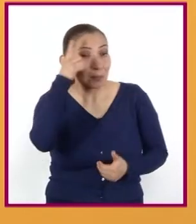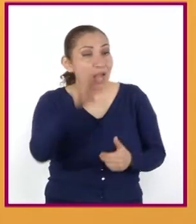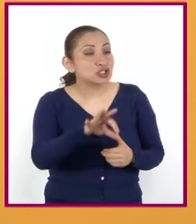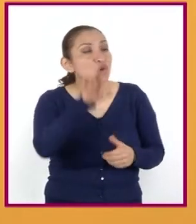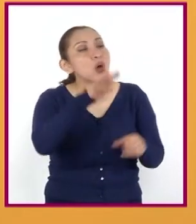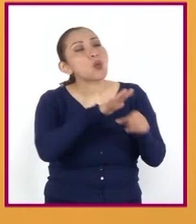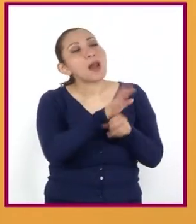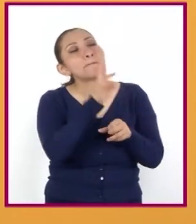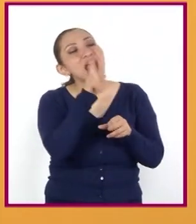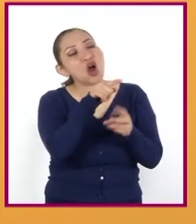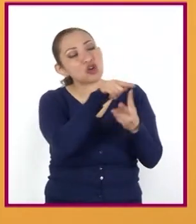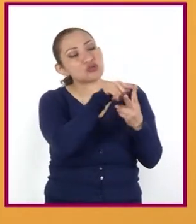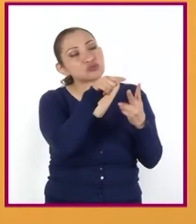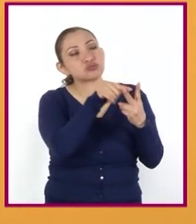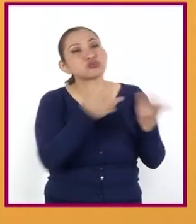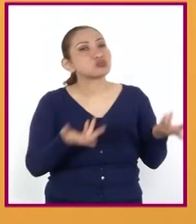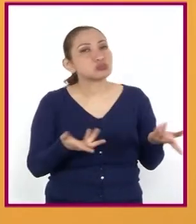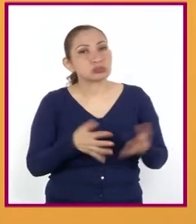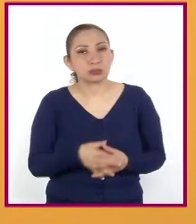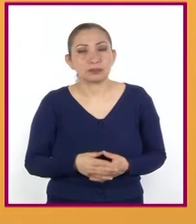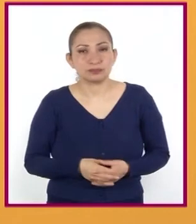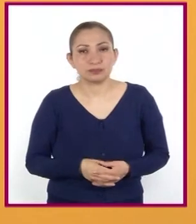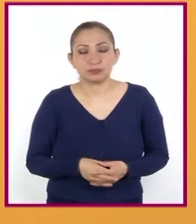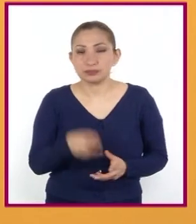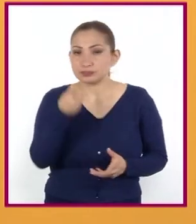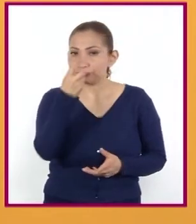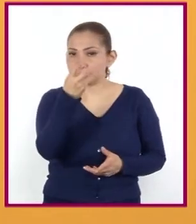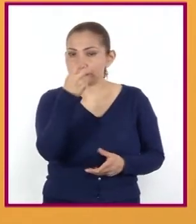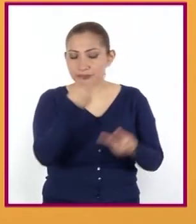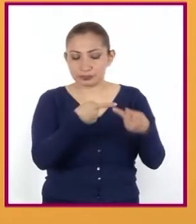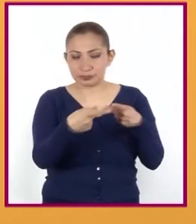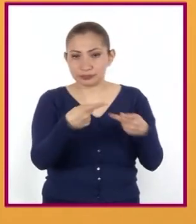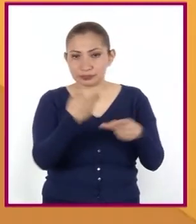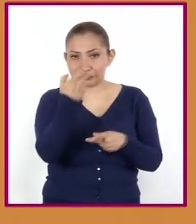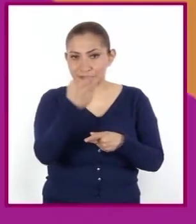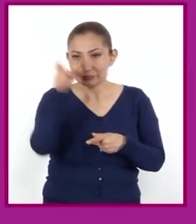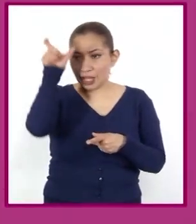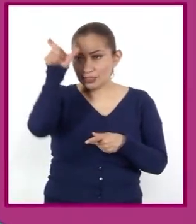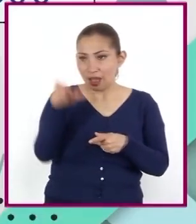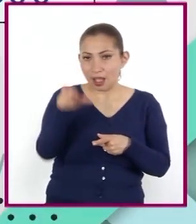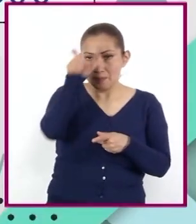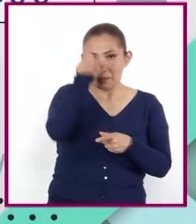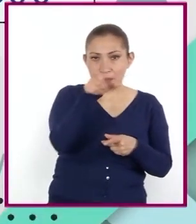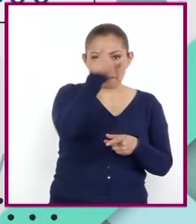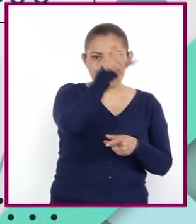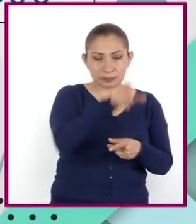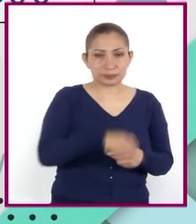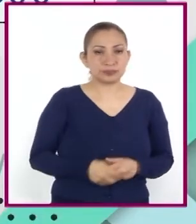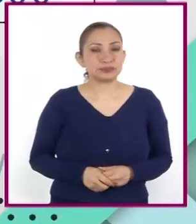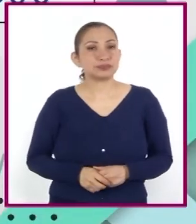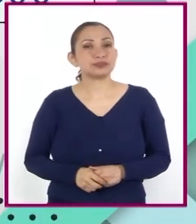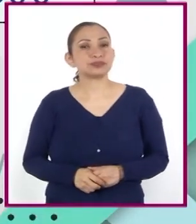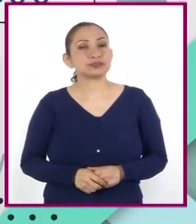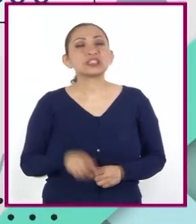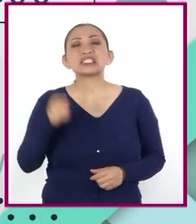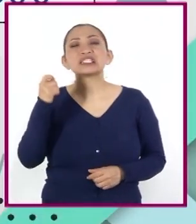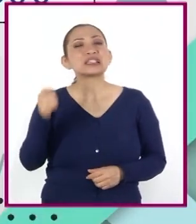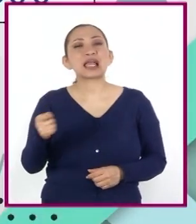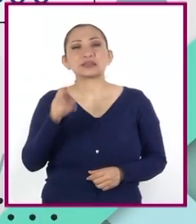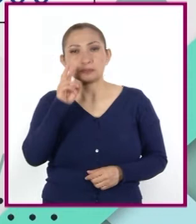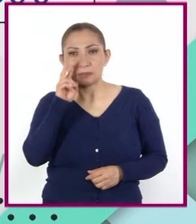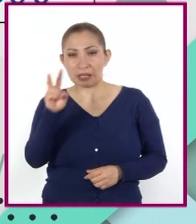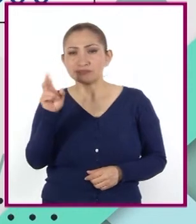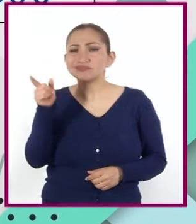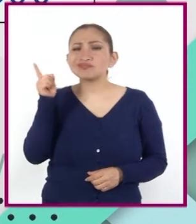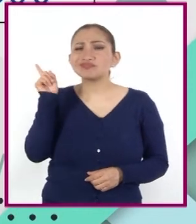más conviene decidir. Para ello, elabora la siguiente tabla. ¿Qué es lo que se observa